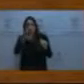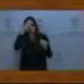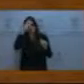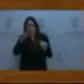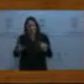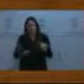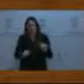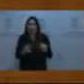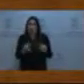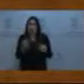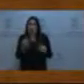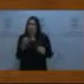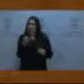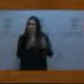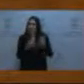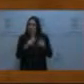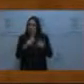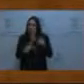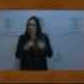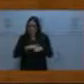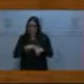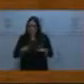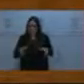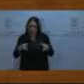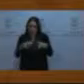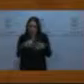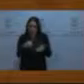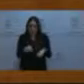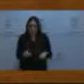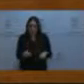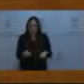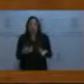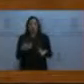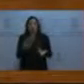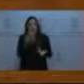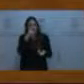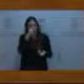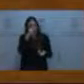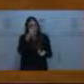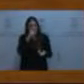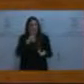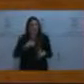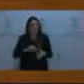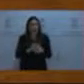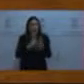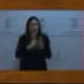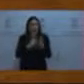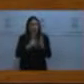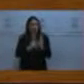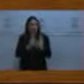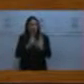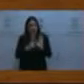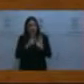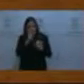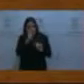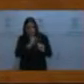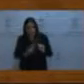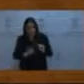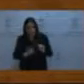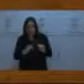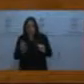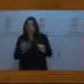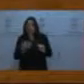tenían que buscar familia. Les recuerdo que de acuerdo con el Plan Integral de la Infancia deberían